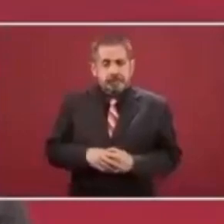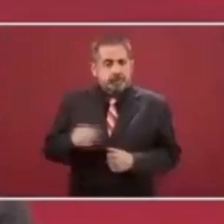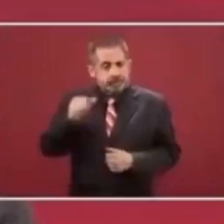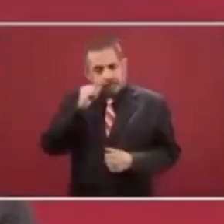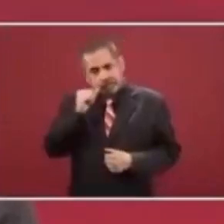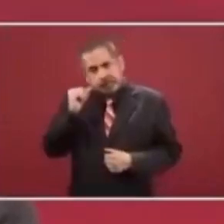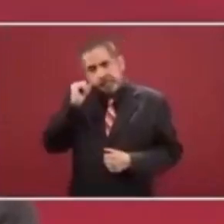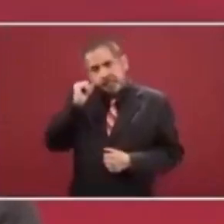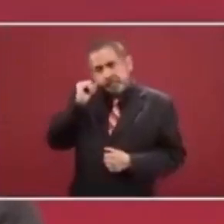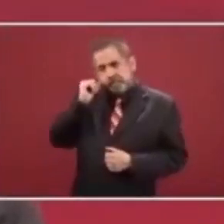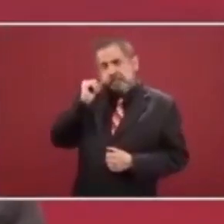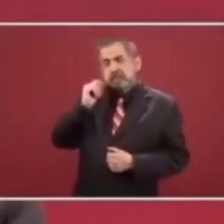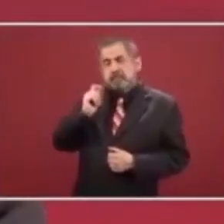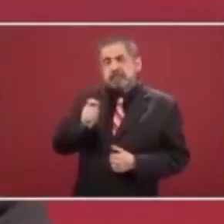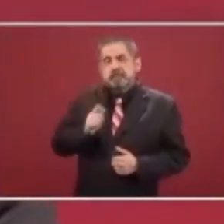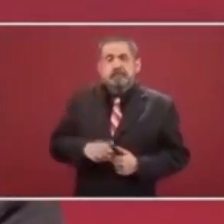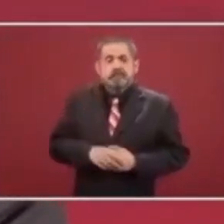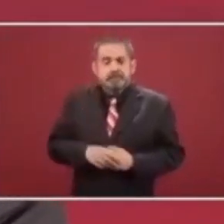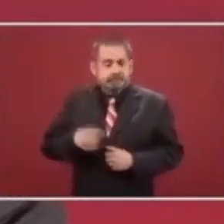Ya